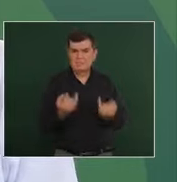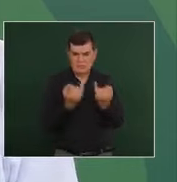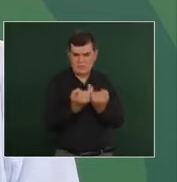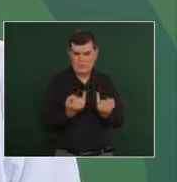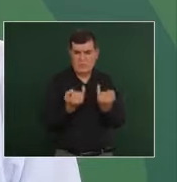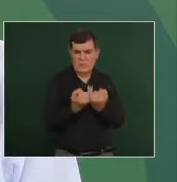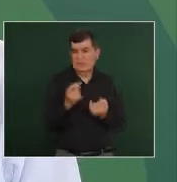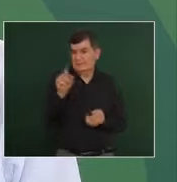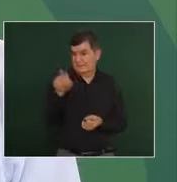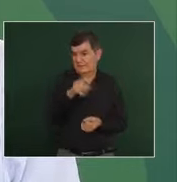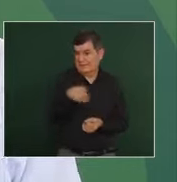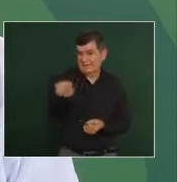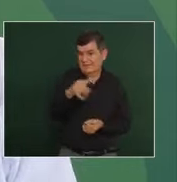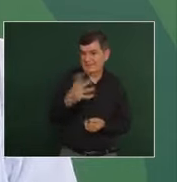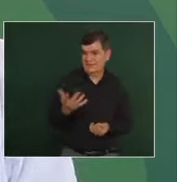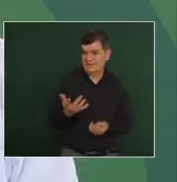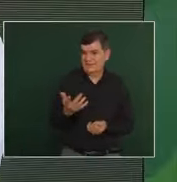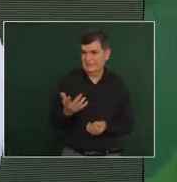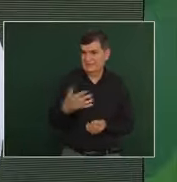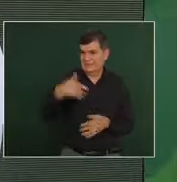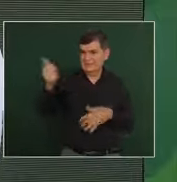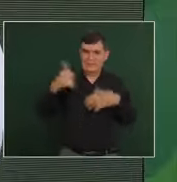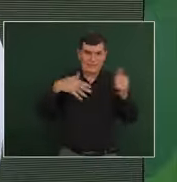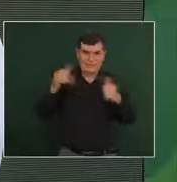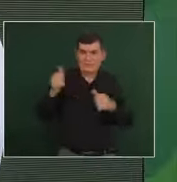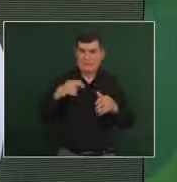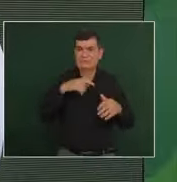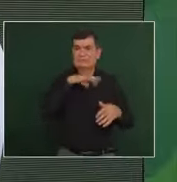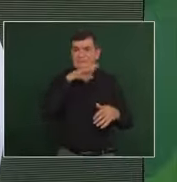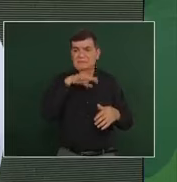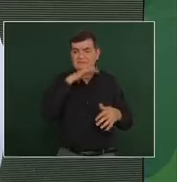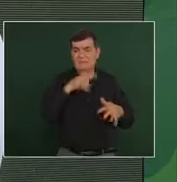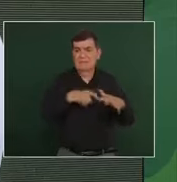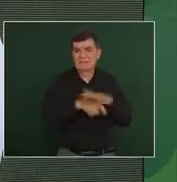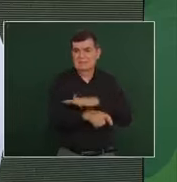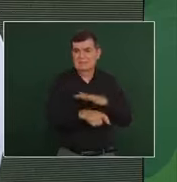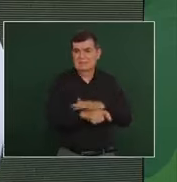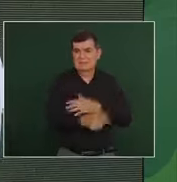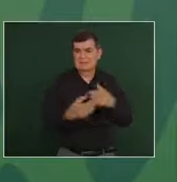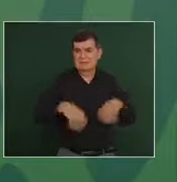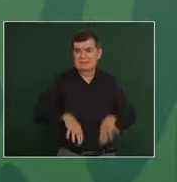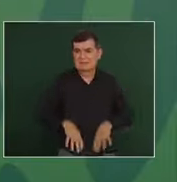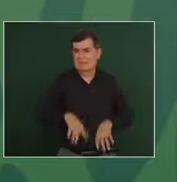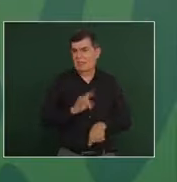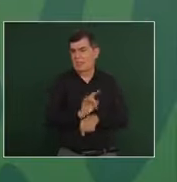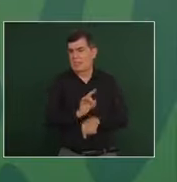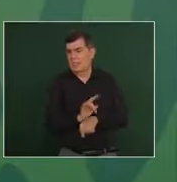son ellos, a los que se fueron, a los corruptos, simuladores.